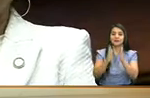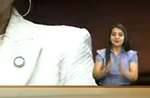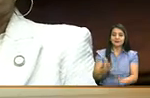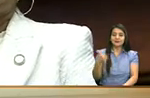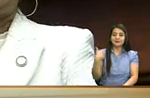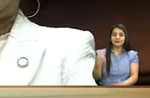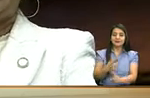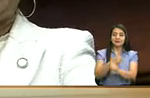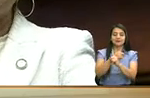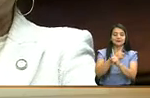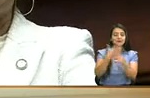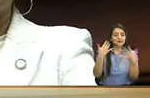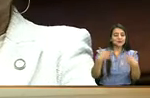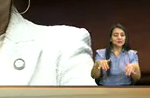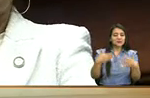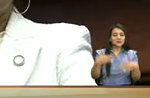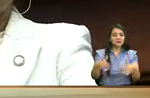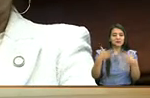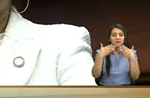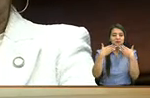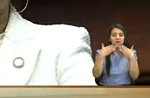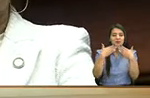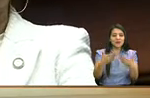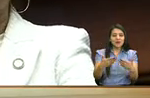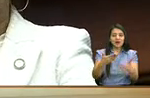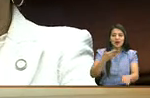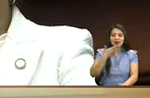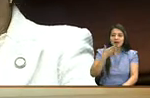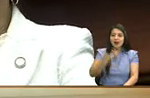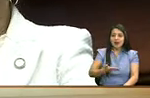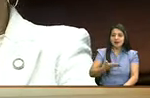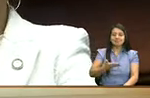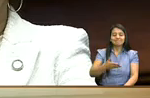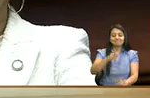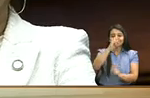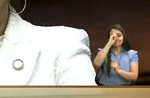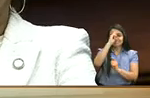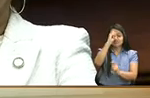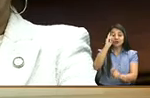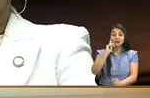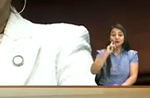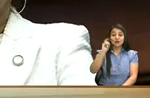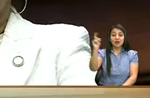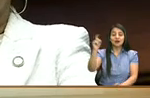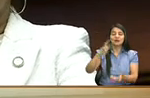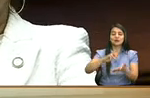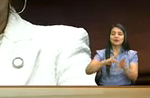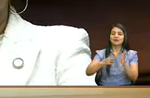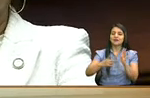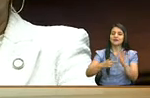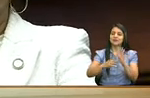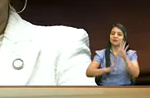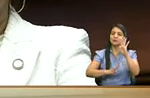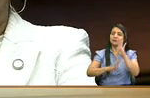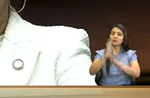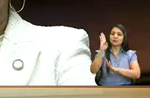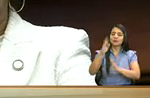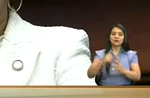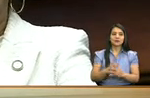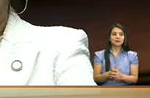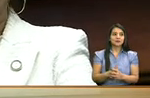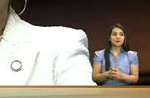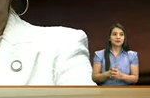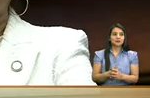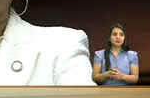verdad, qué grandes que nos hacen los sueños. Mamá y hermano leyó